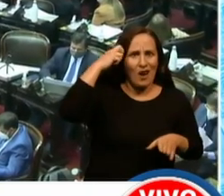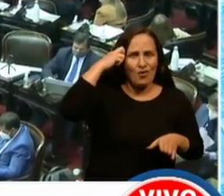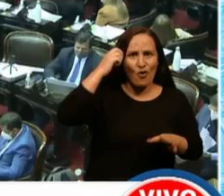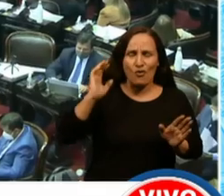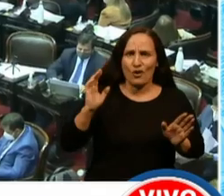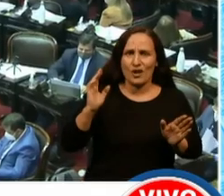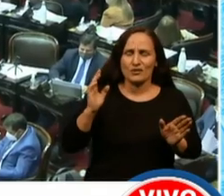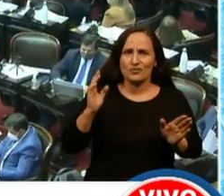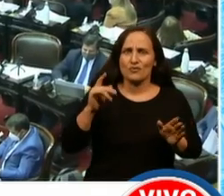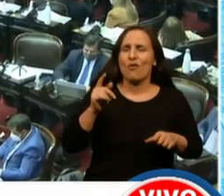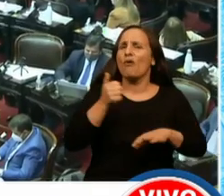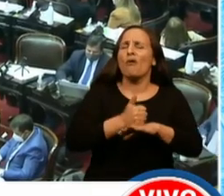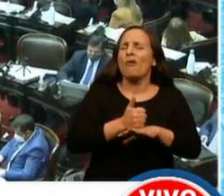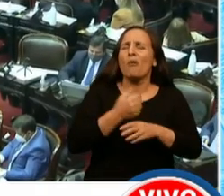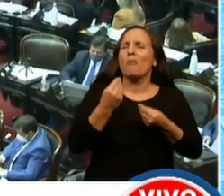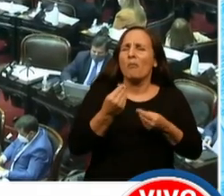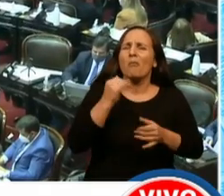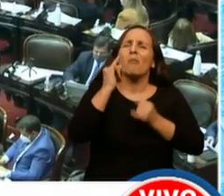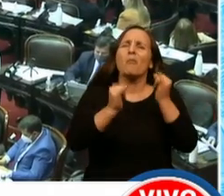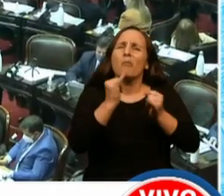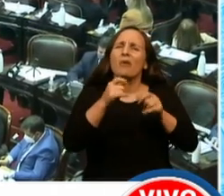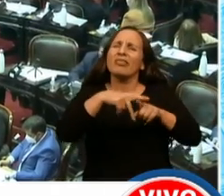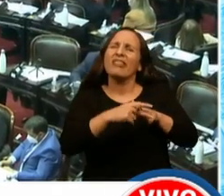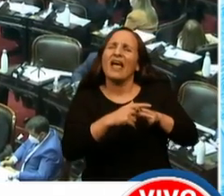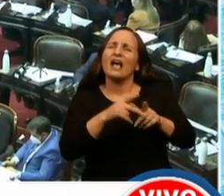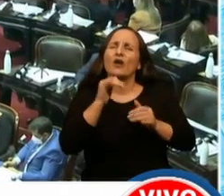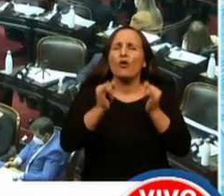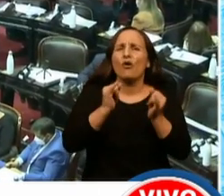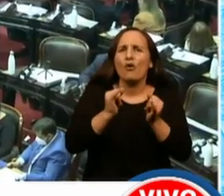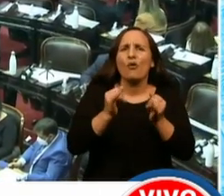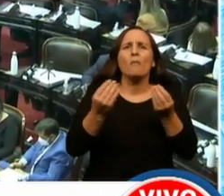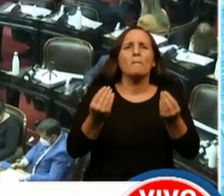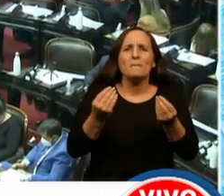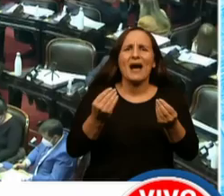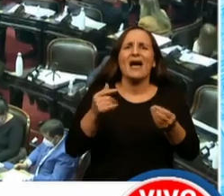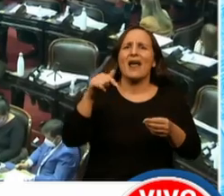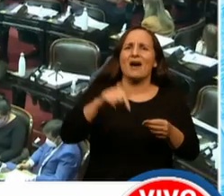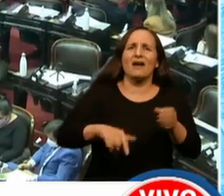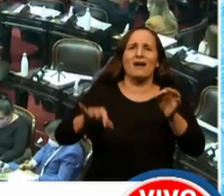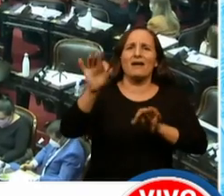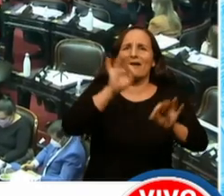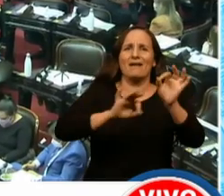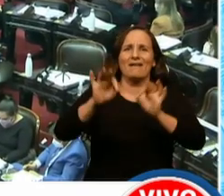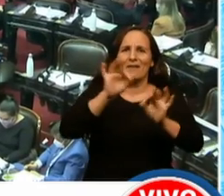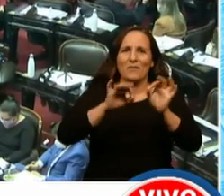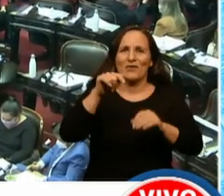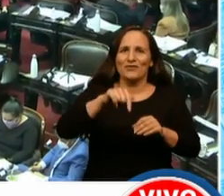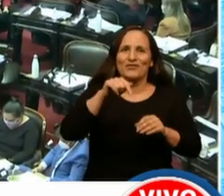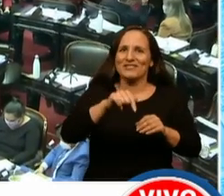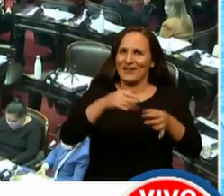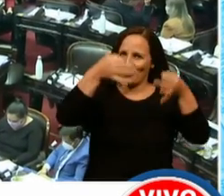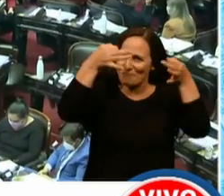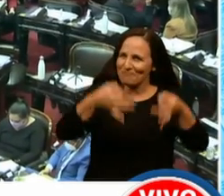ofrecer todo el apoyo técnico que dio para que este proyecto sea razonable